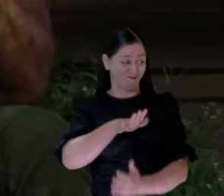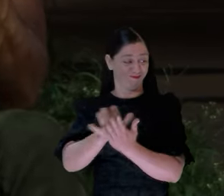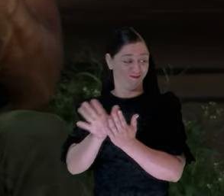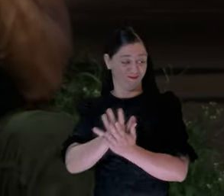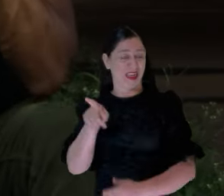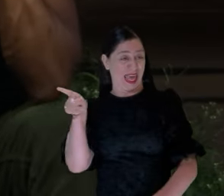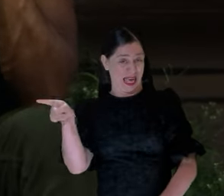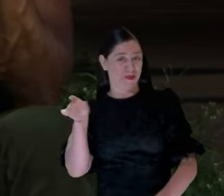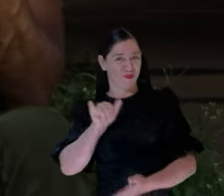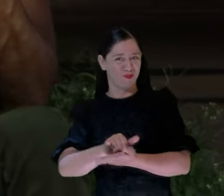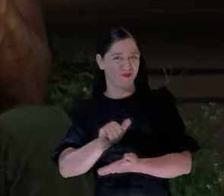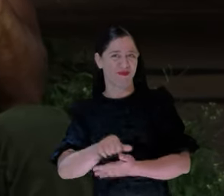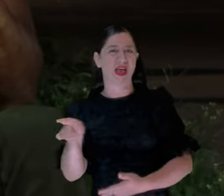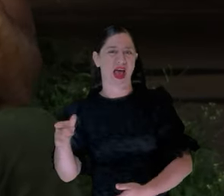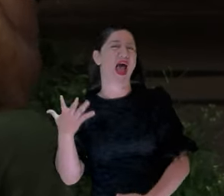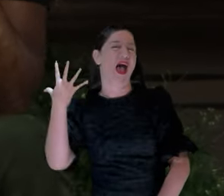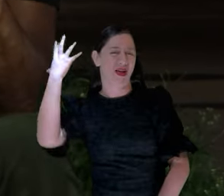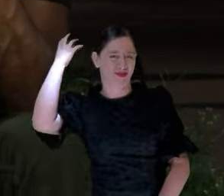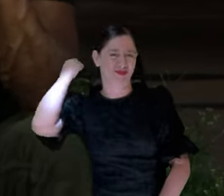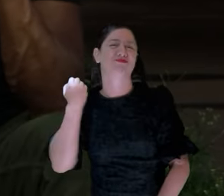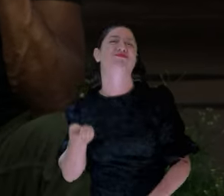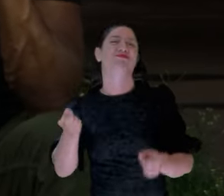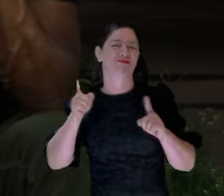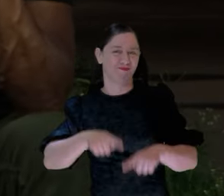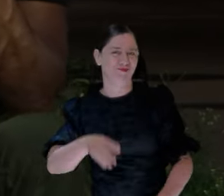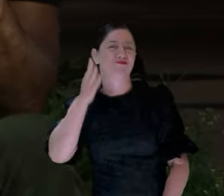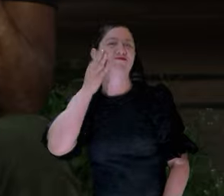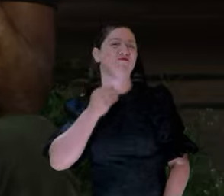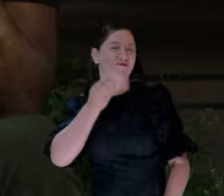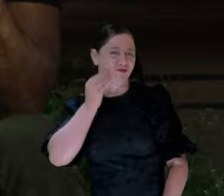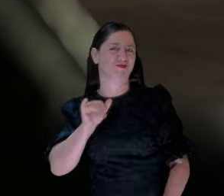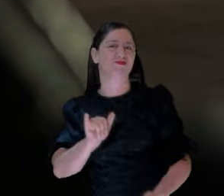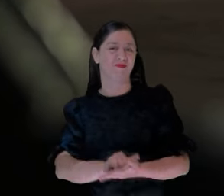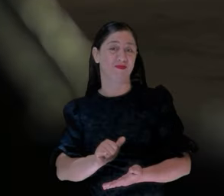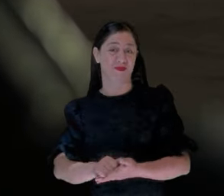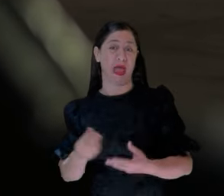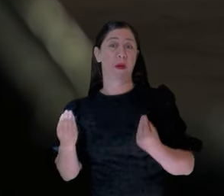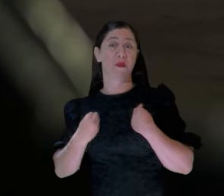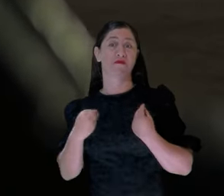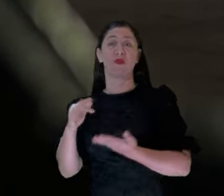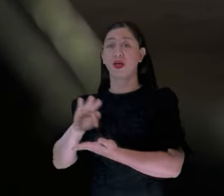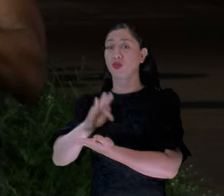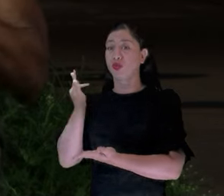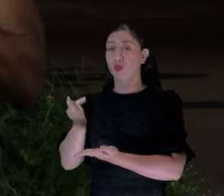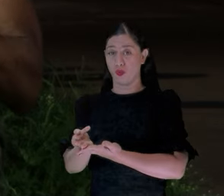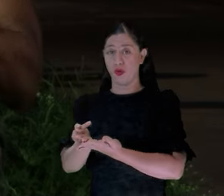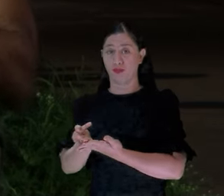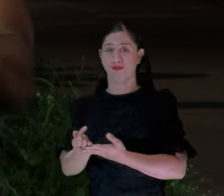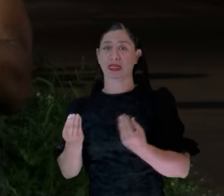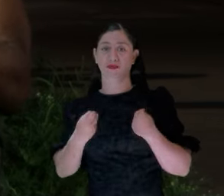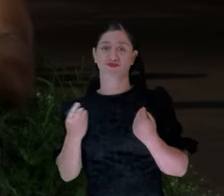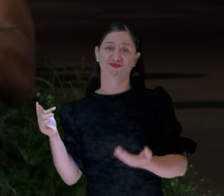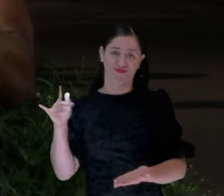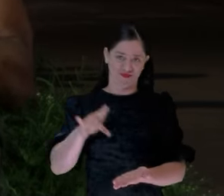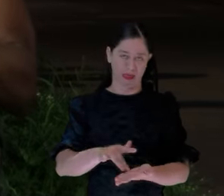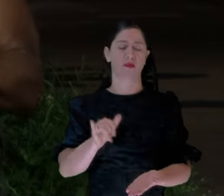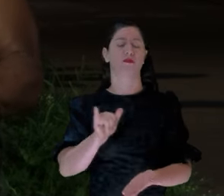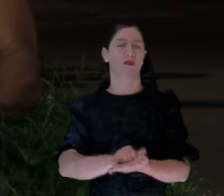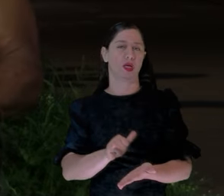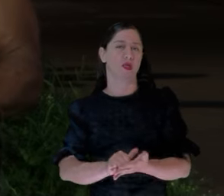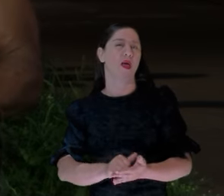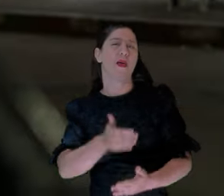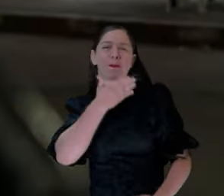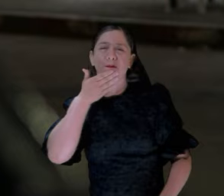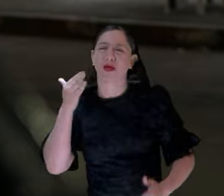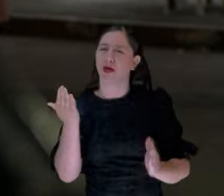Eso que están viviendo ellos, lo vimos nosotros hace mucho tiempo cuando llegamos de Tumaco aquí a estas tierras. La mejor salvación que uno puede tener